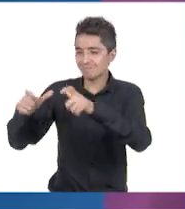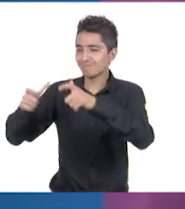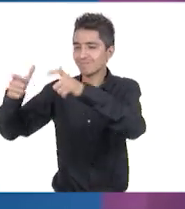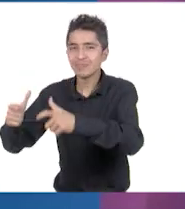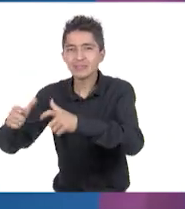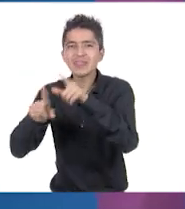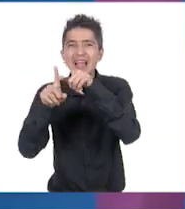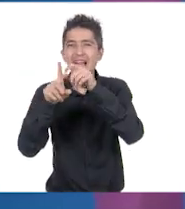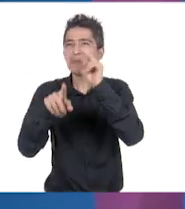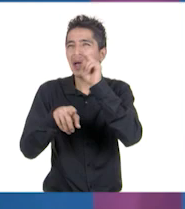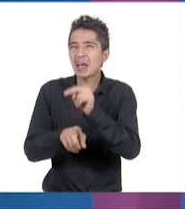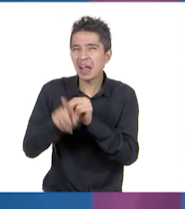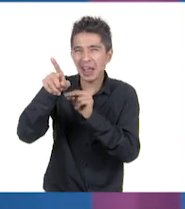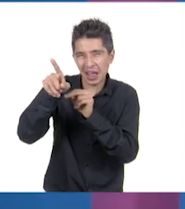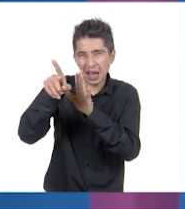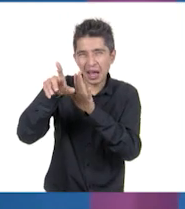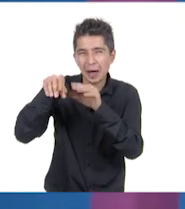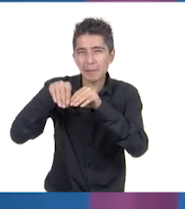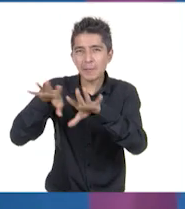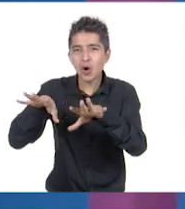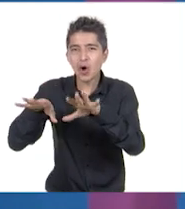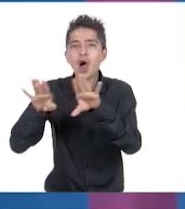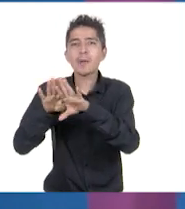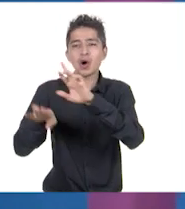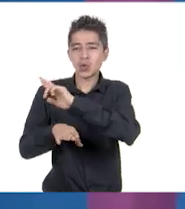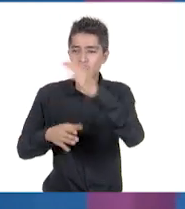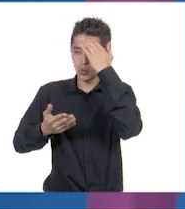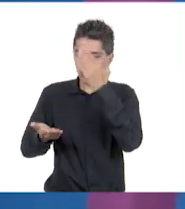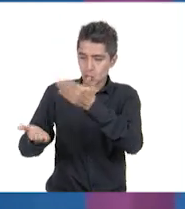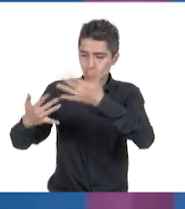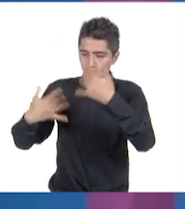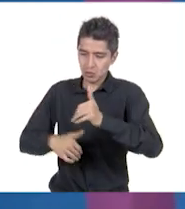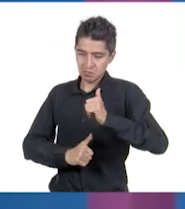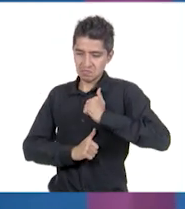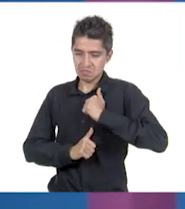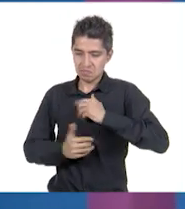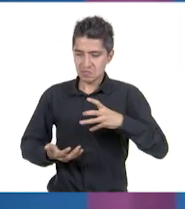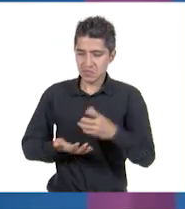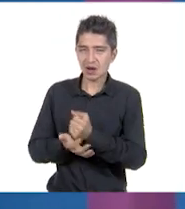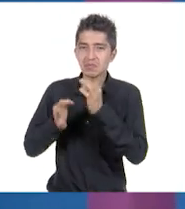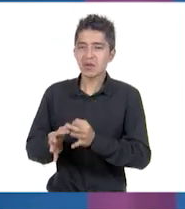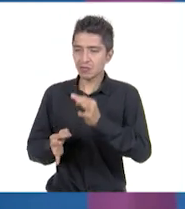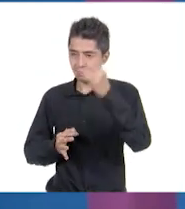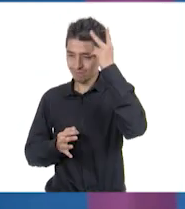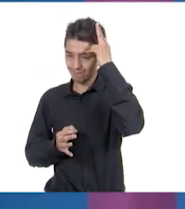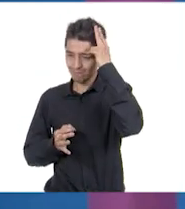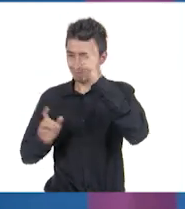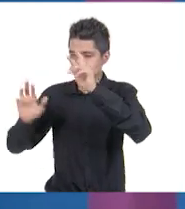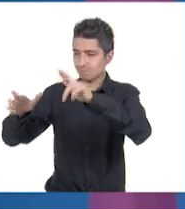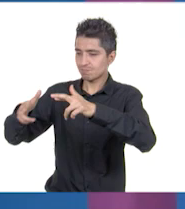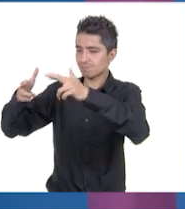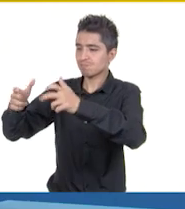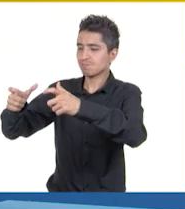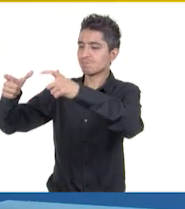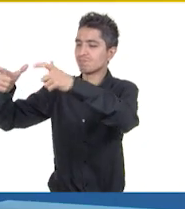caricatura transmite un mensaje de reconocimiento al triunfo militar de Díaz. Claro que sí. Maestra, ¿así